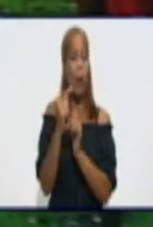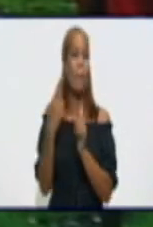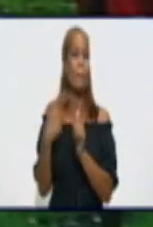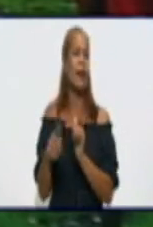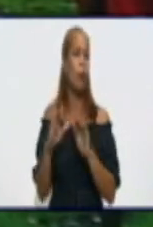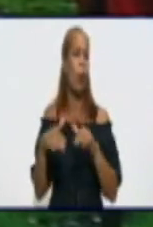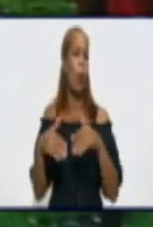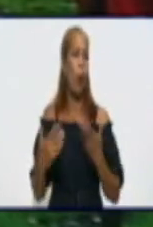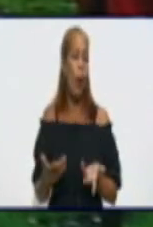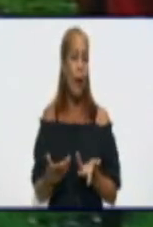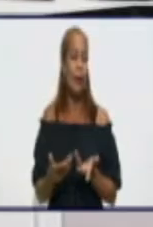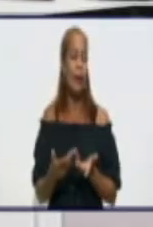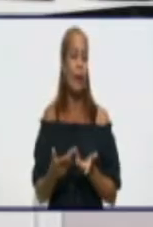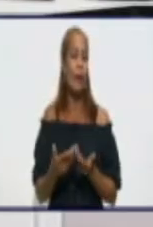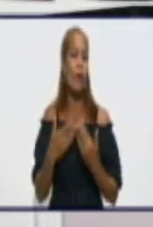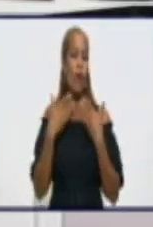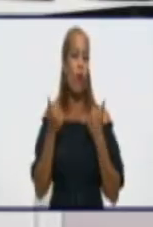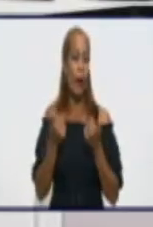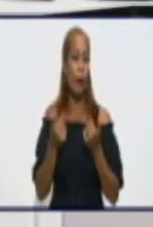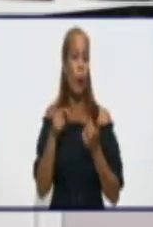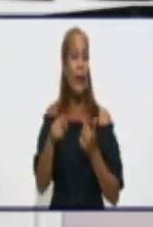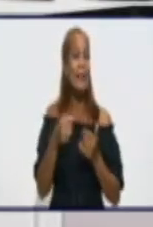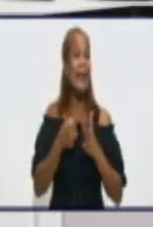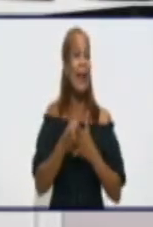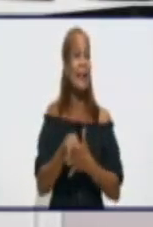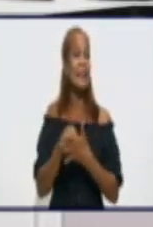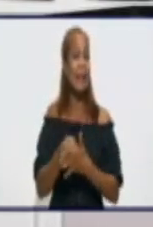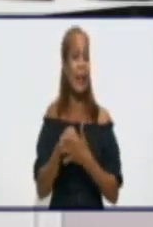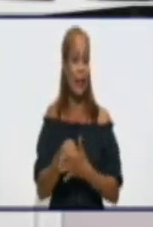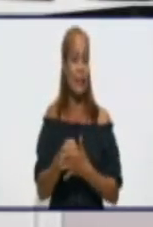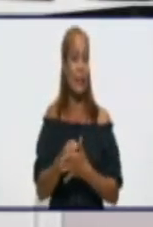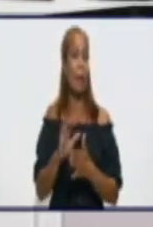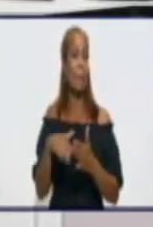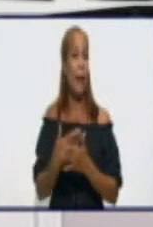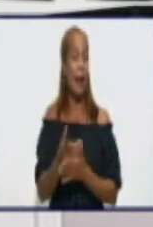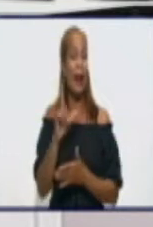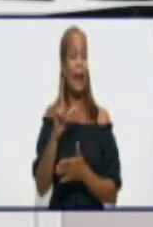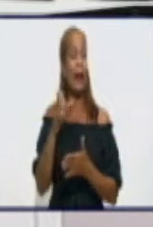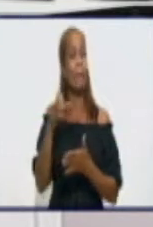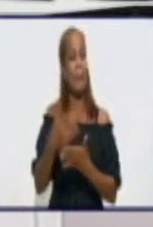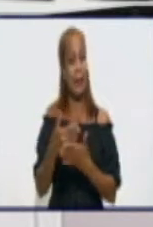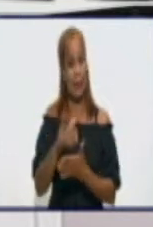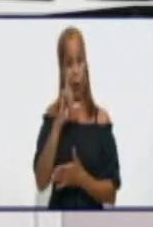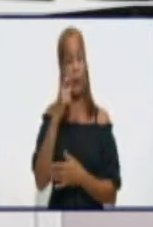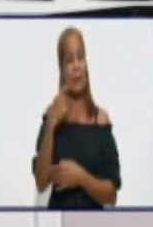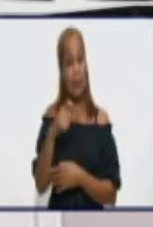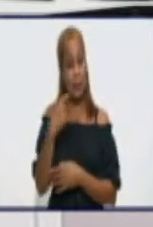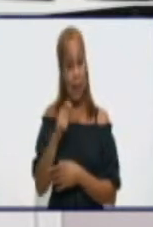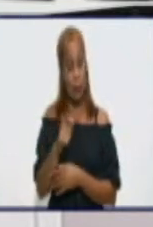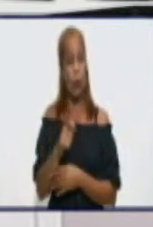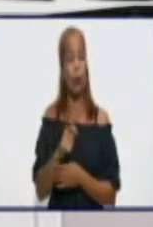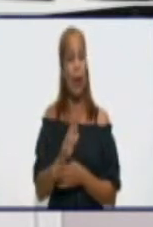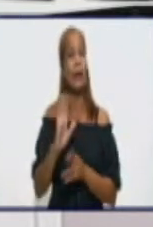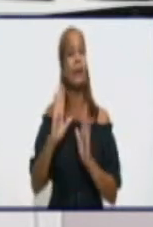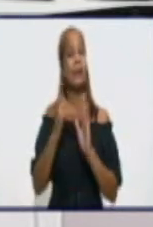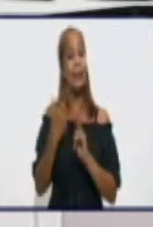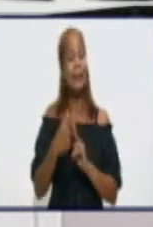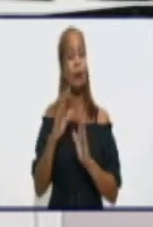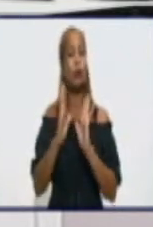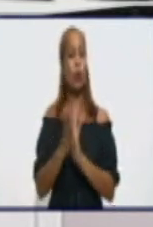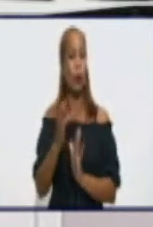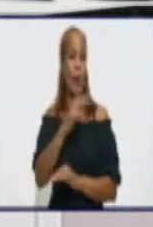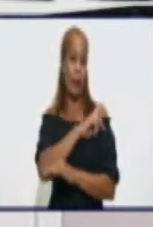las exigencias para Encomet Granma una vez que se recibe la vacuna y toda la responsabilidad que entraña